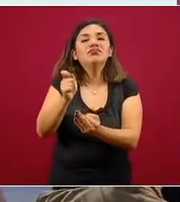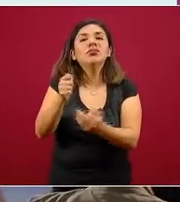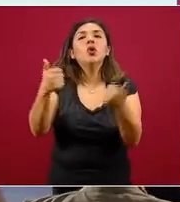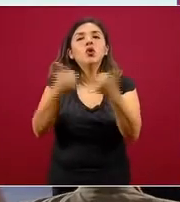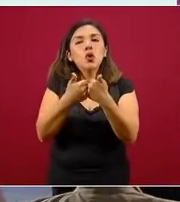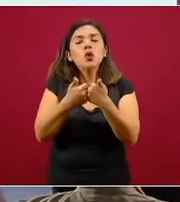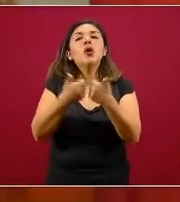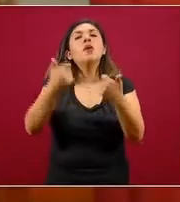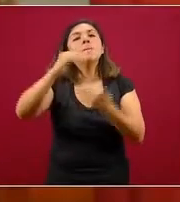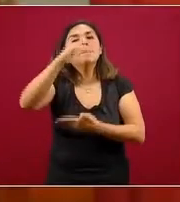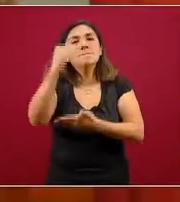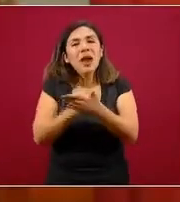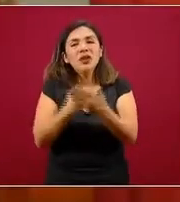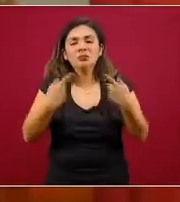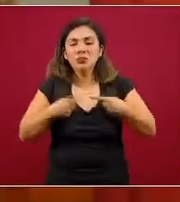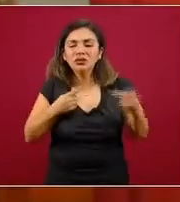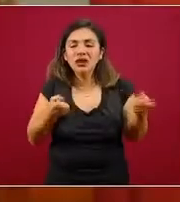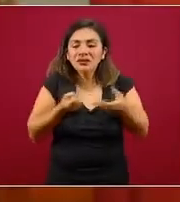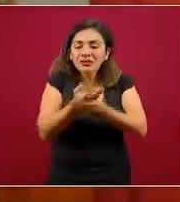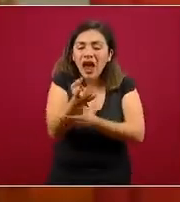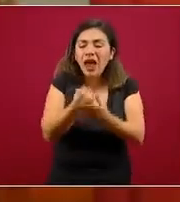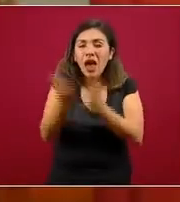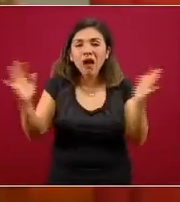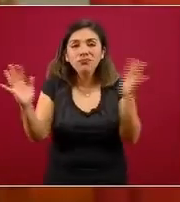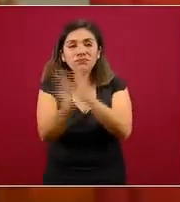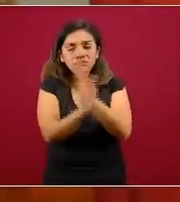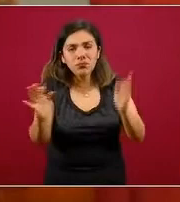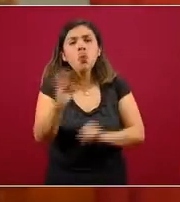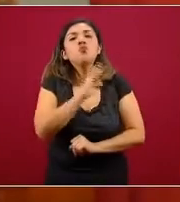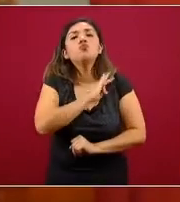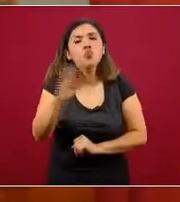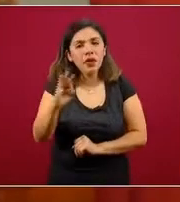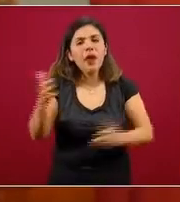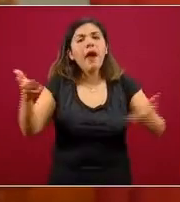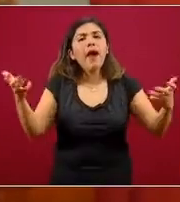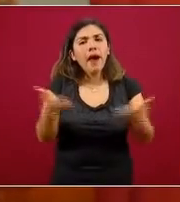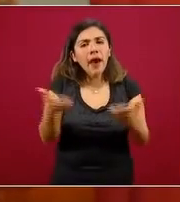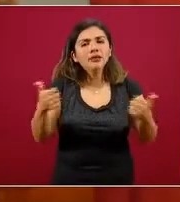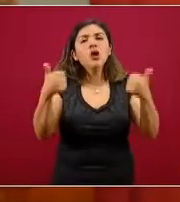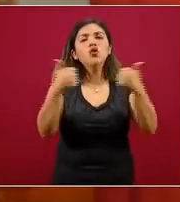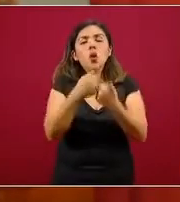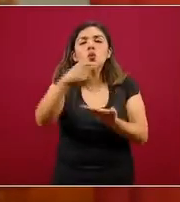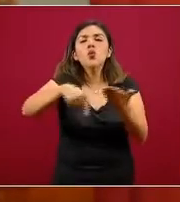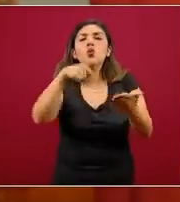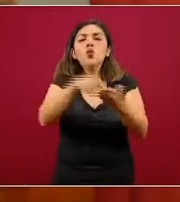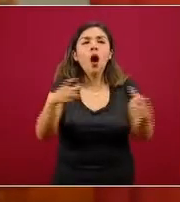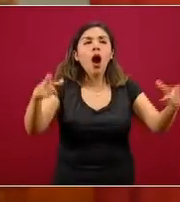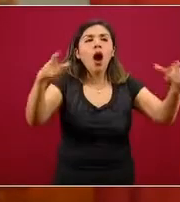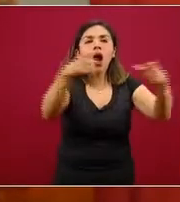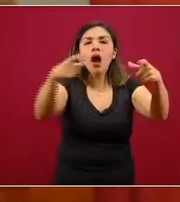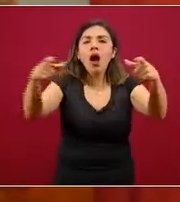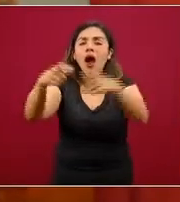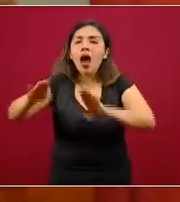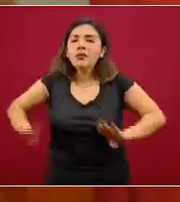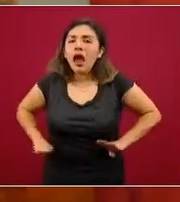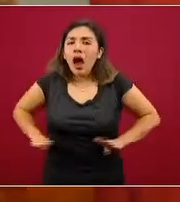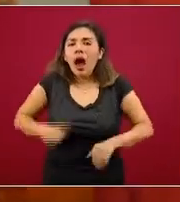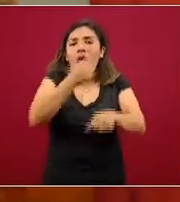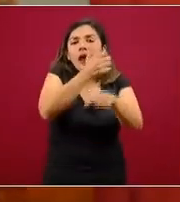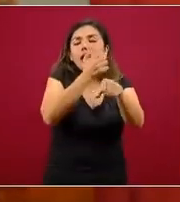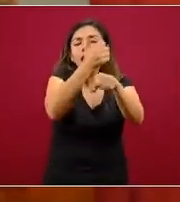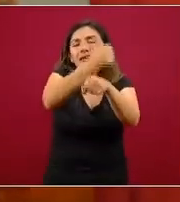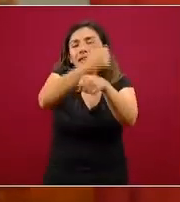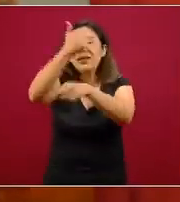la disminución de la movilidad, se puede realizar de manera regional, en este caso por